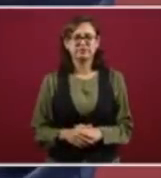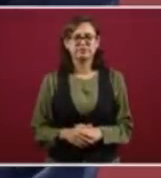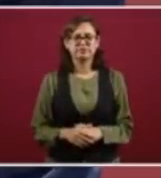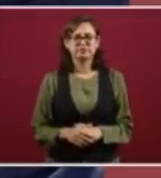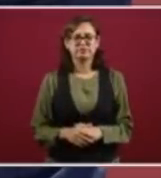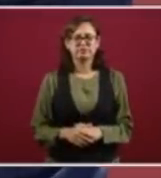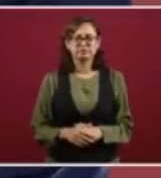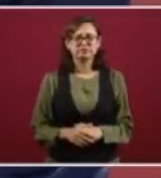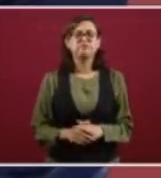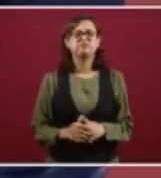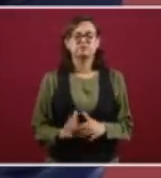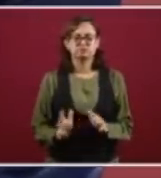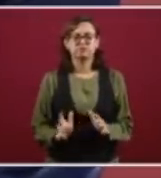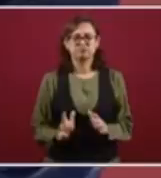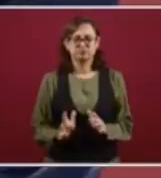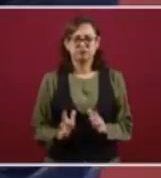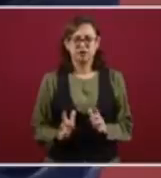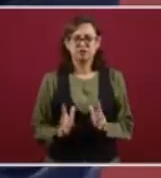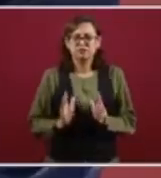está logrando